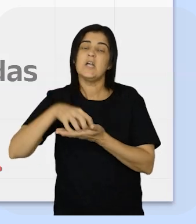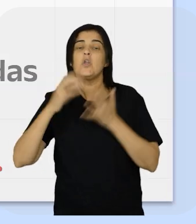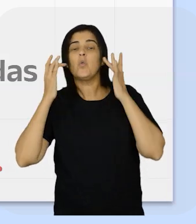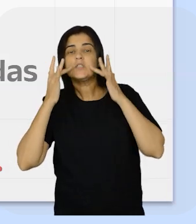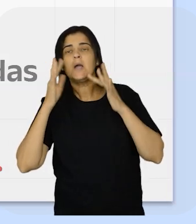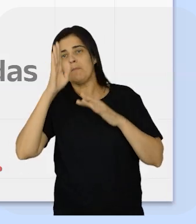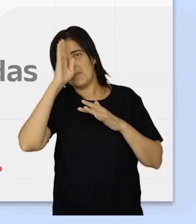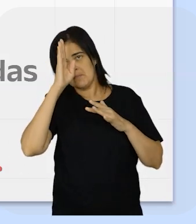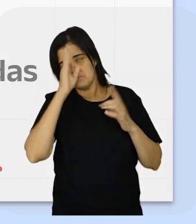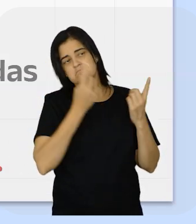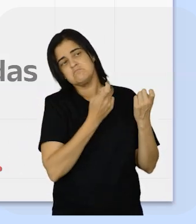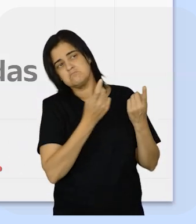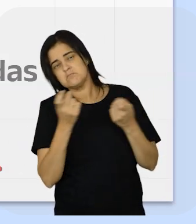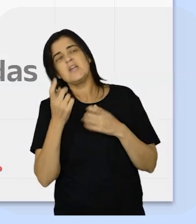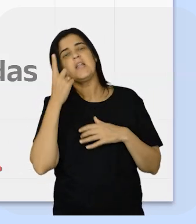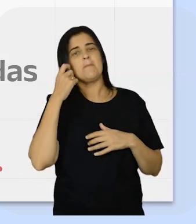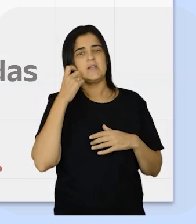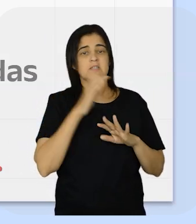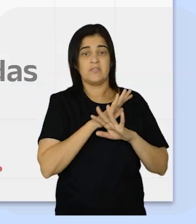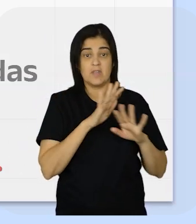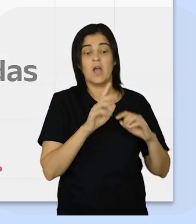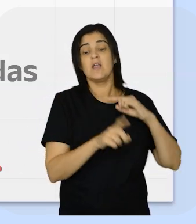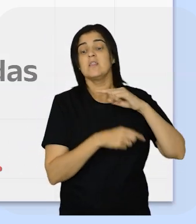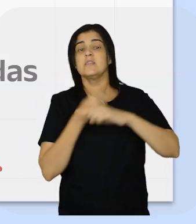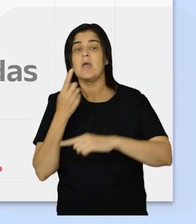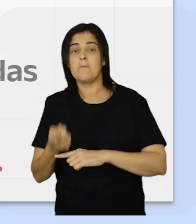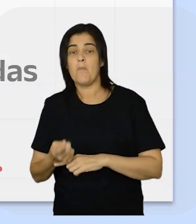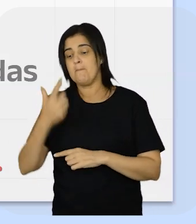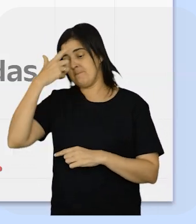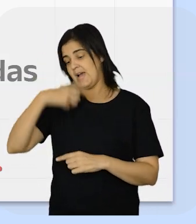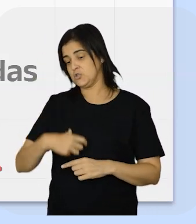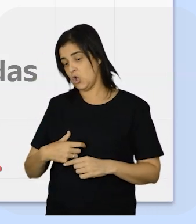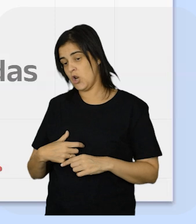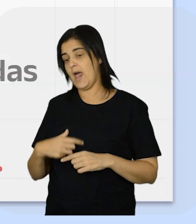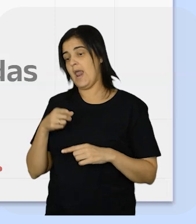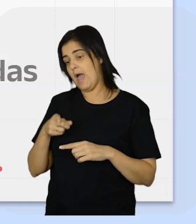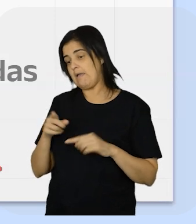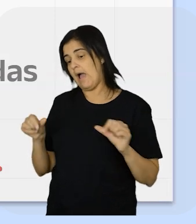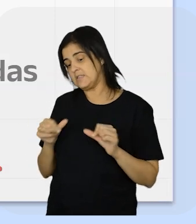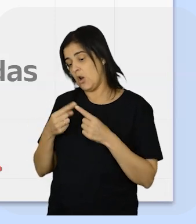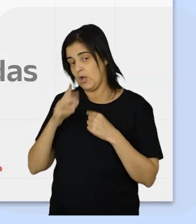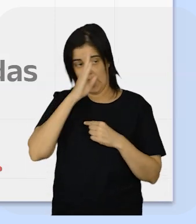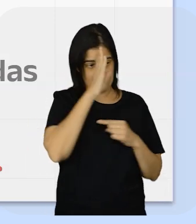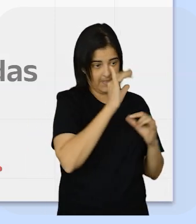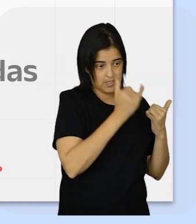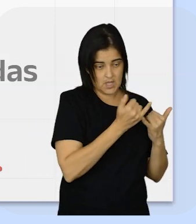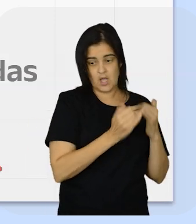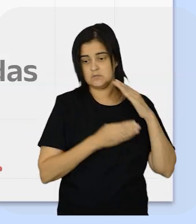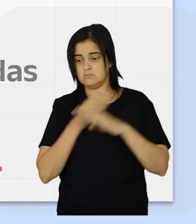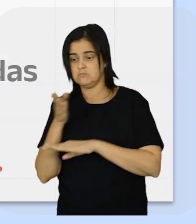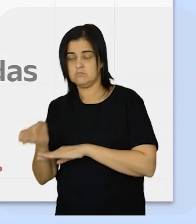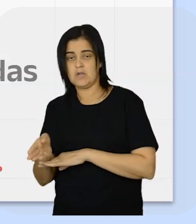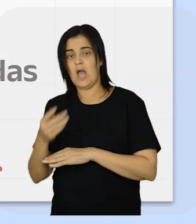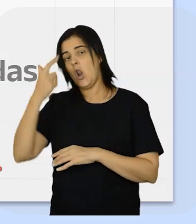adquirir experiencia, y la experiencia después la volcaba a nivel personal. Pero como dije recién, hoy por hoy